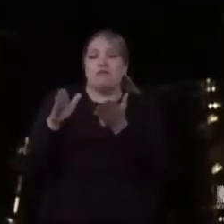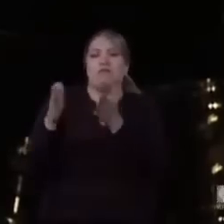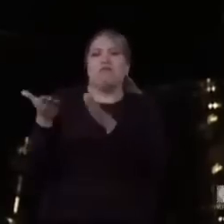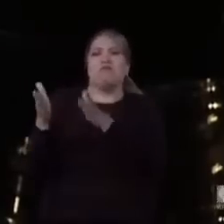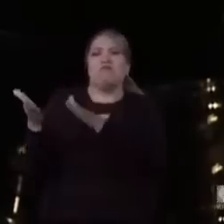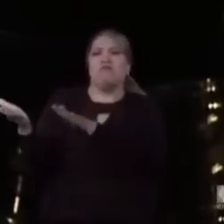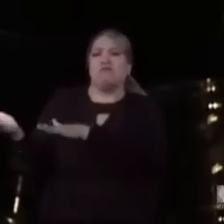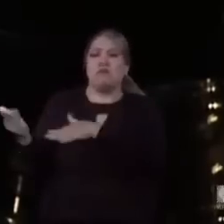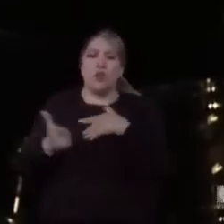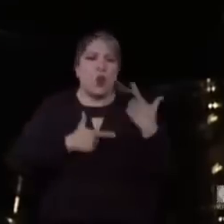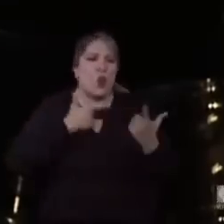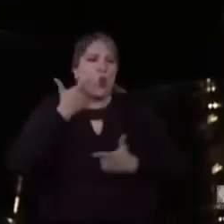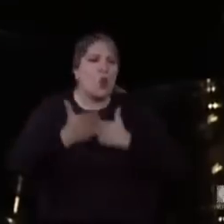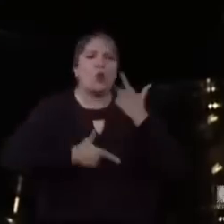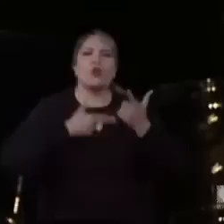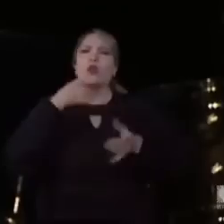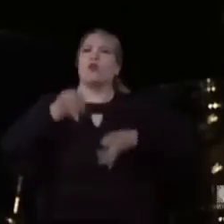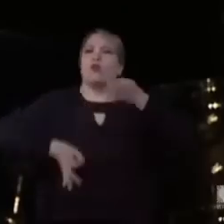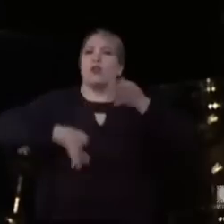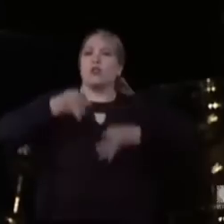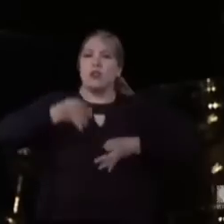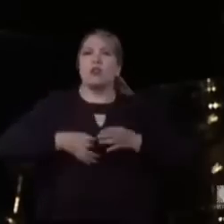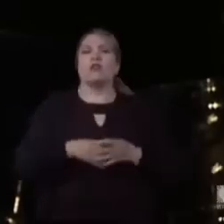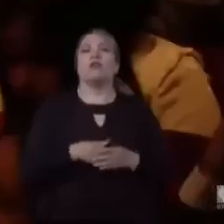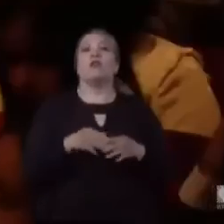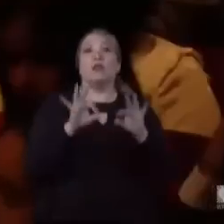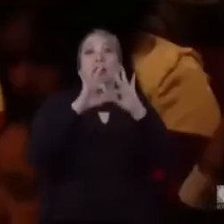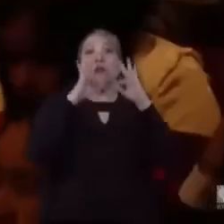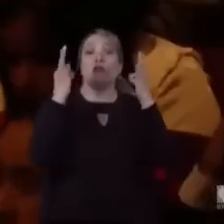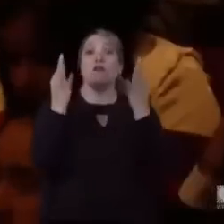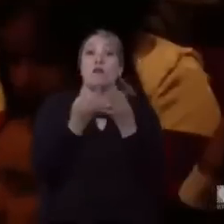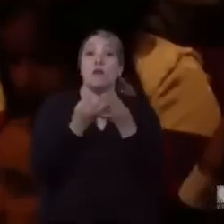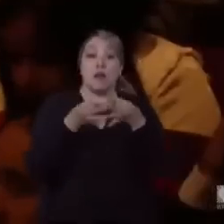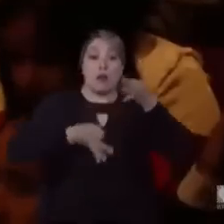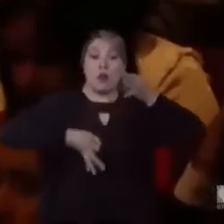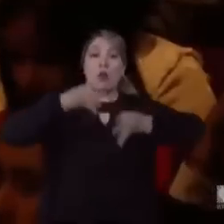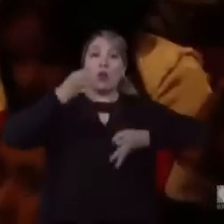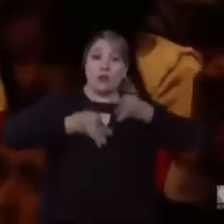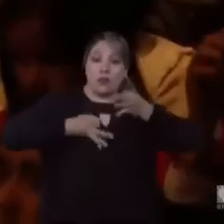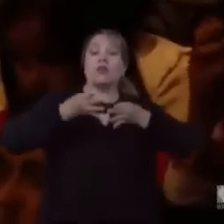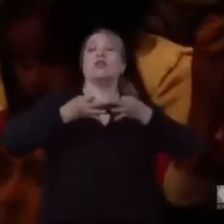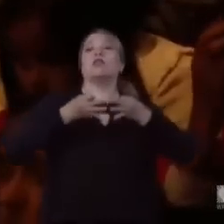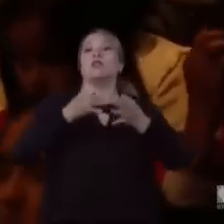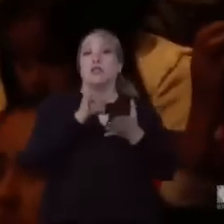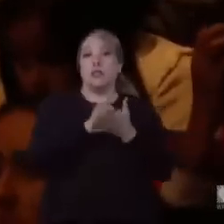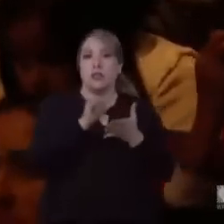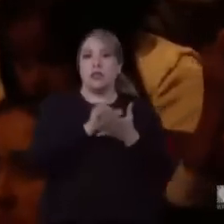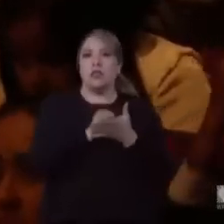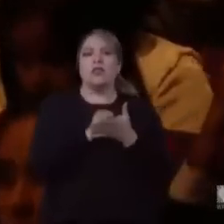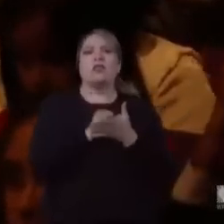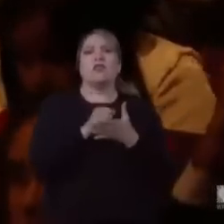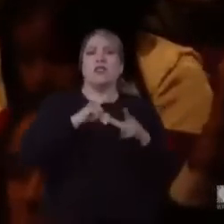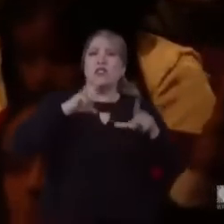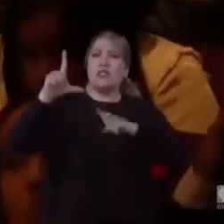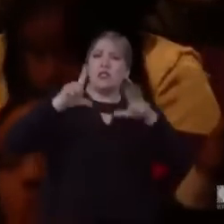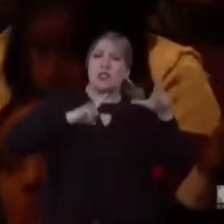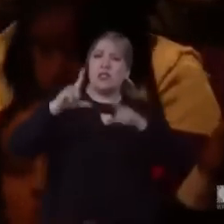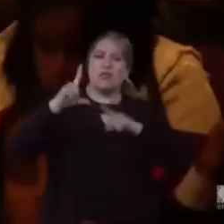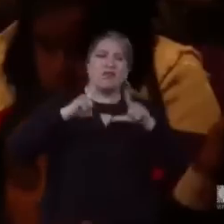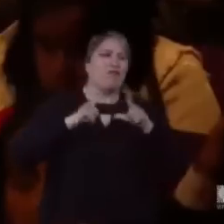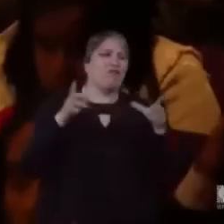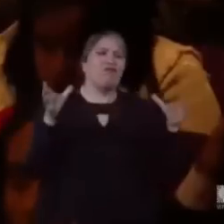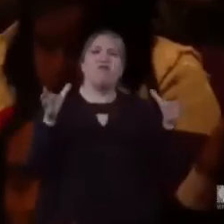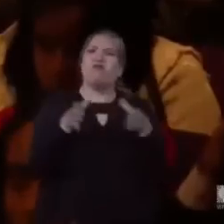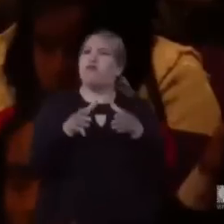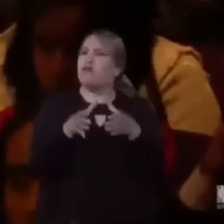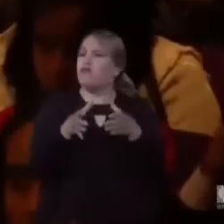y compañeras en la lucha por la justicia, desde las familias de los jueces asesinados, desde los miles